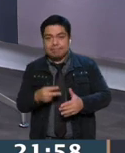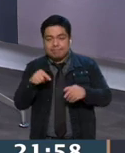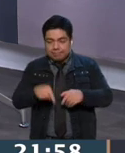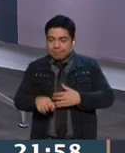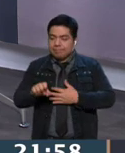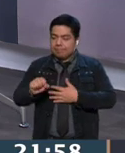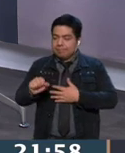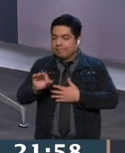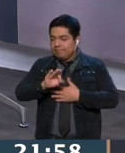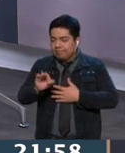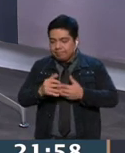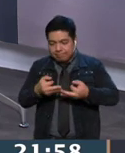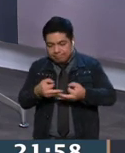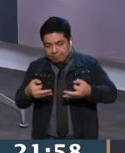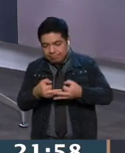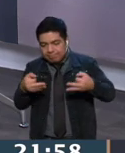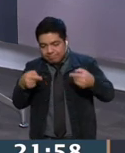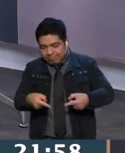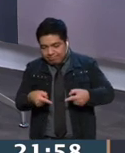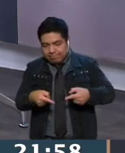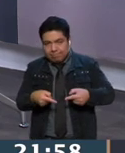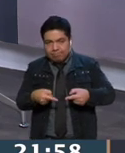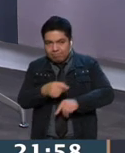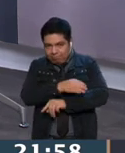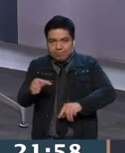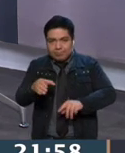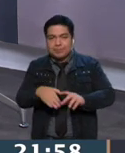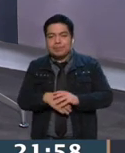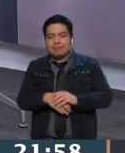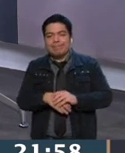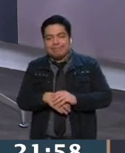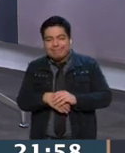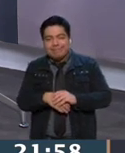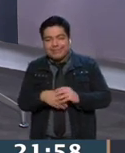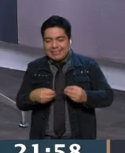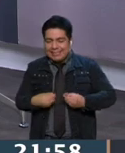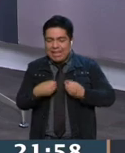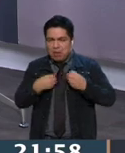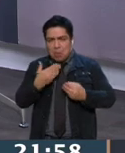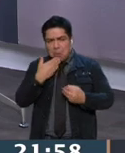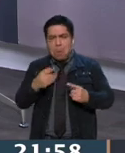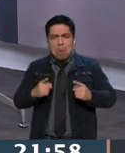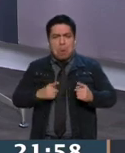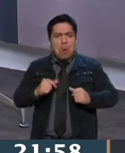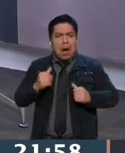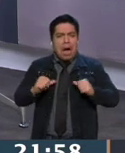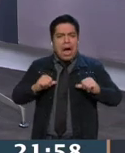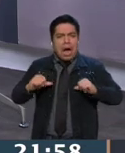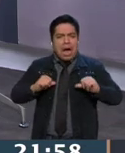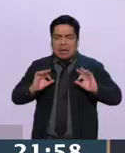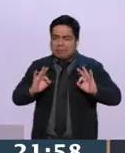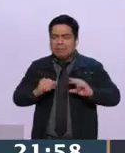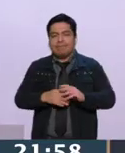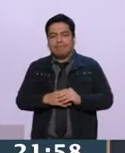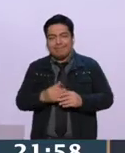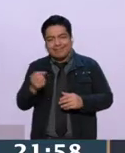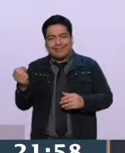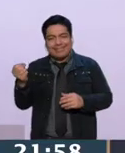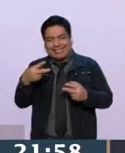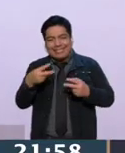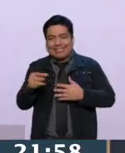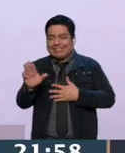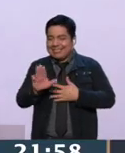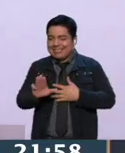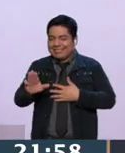60% del territorio es suelo rural, ¿no? Así es. Y que también está vivo y tiene dinámicas muy interesantes. Exactamente. Excelente, nos vemos por acá la próxima